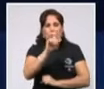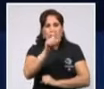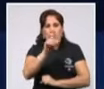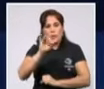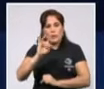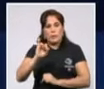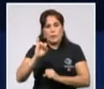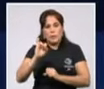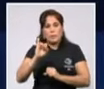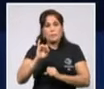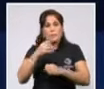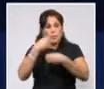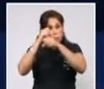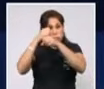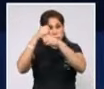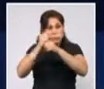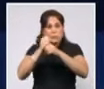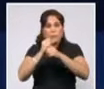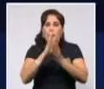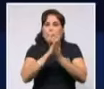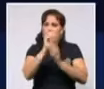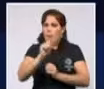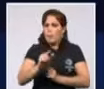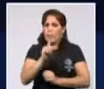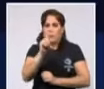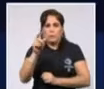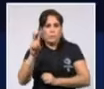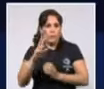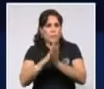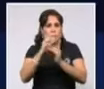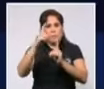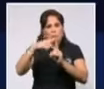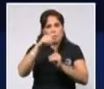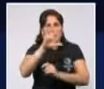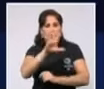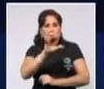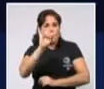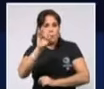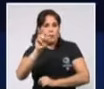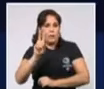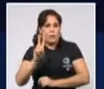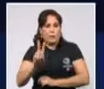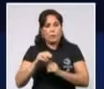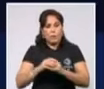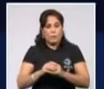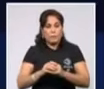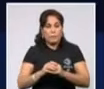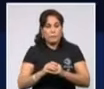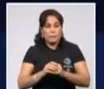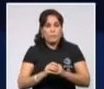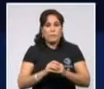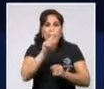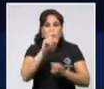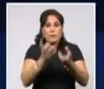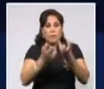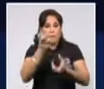3.816, pero Mayabeque 112, Matanzas 572,